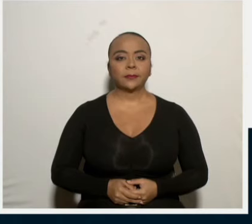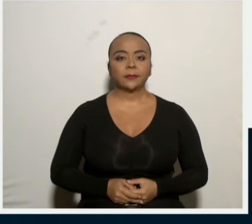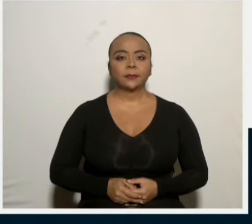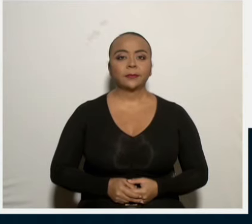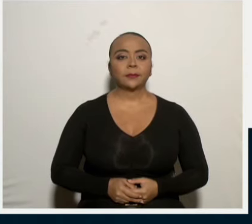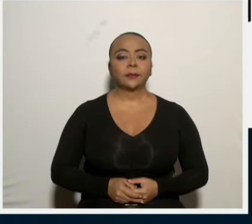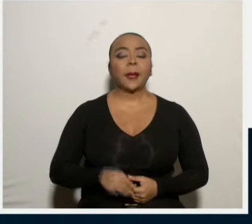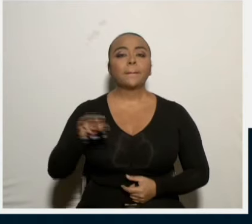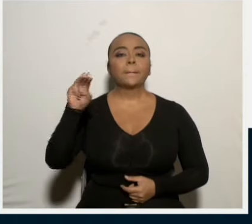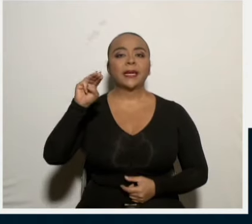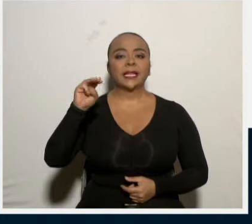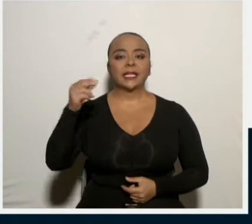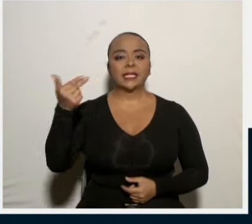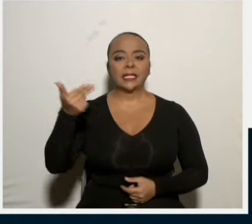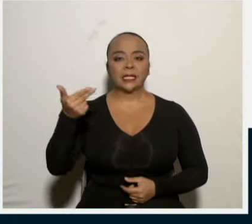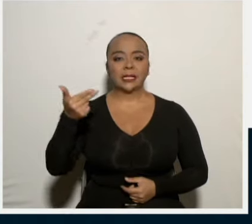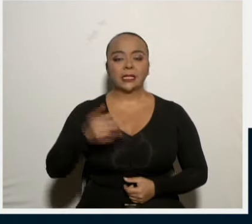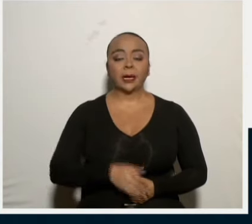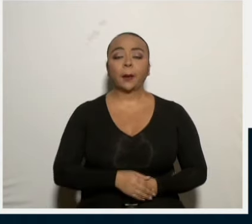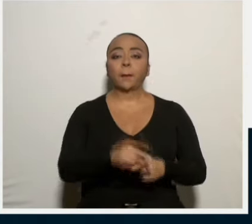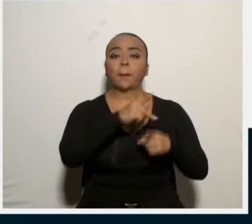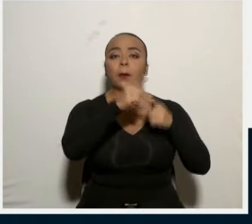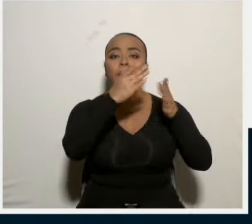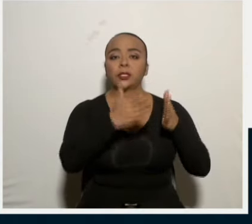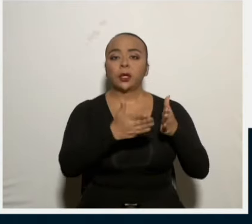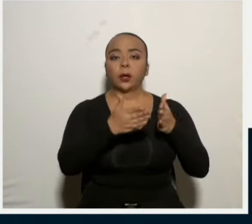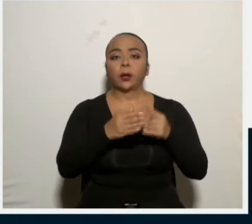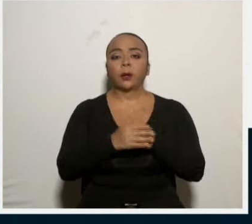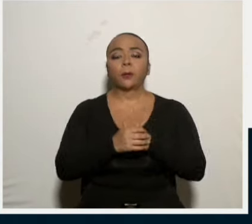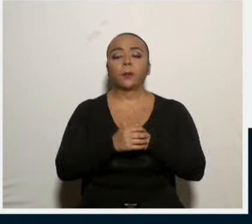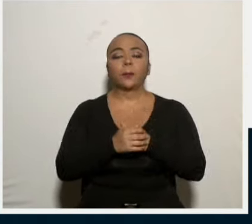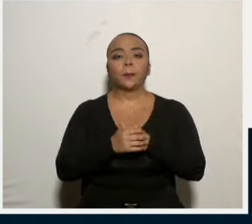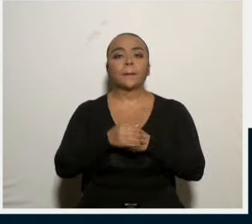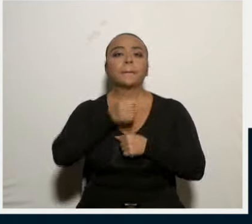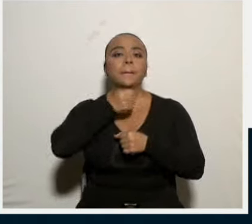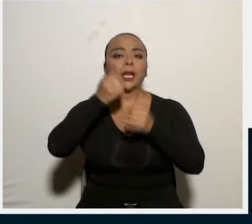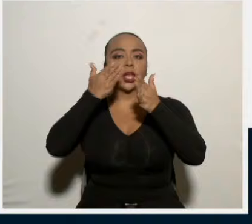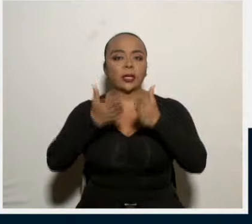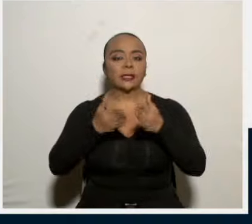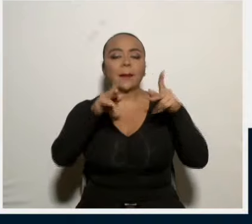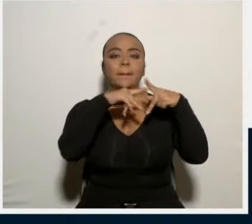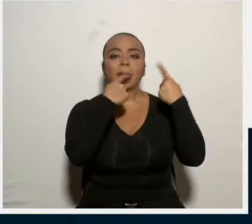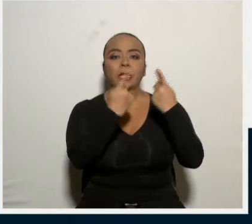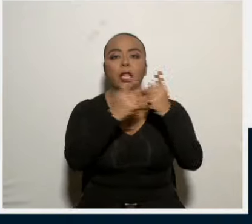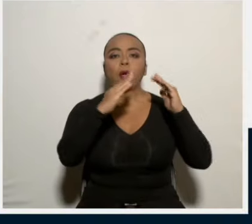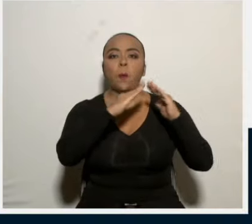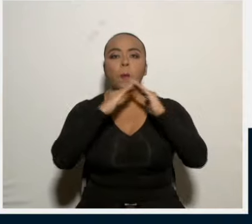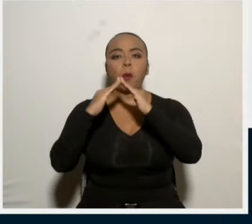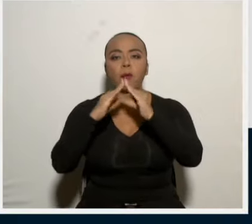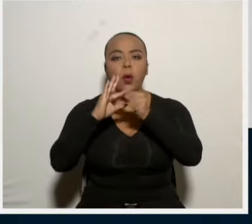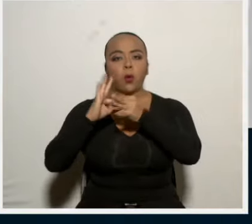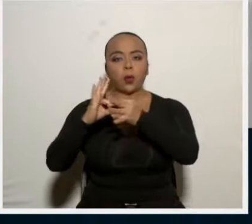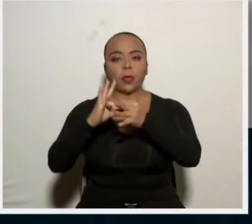Martín Chinchilla Castro, profesión periodista, Partido Pueblo Unido.